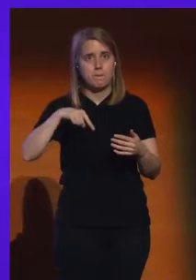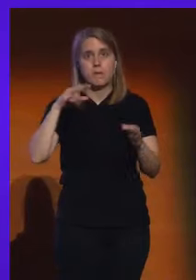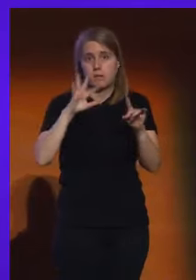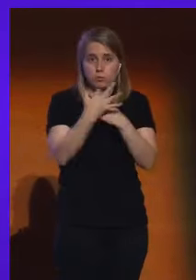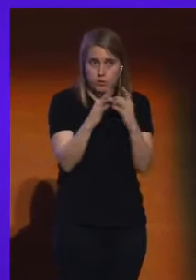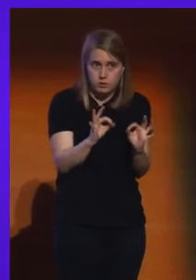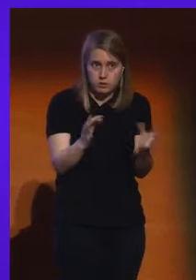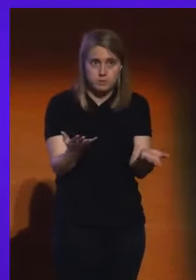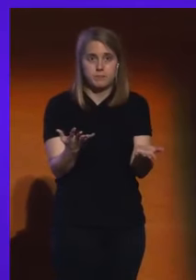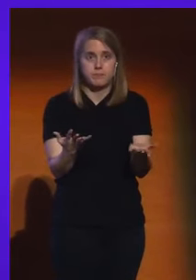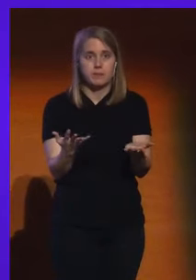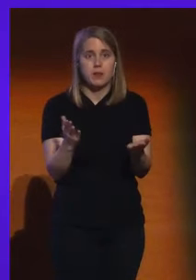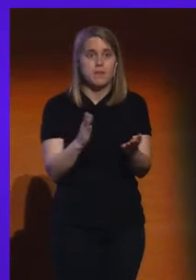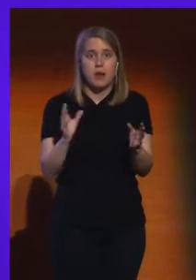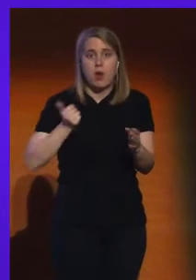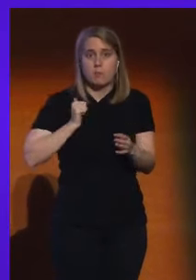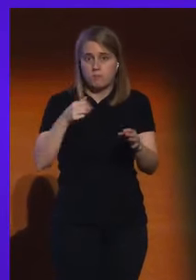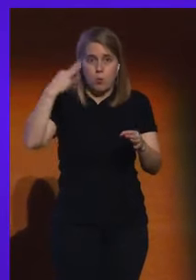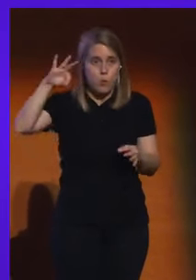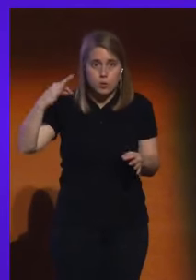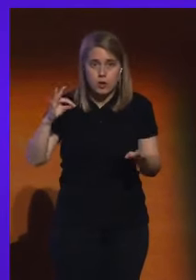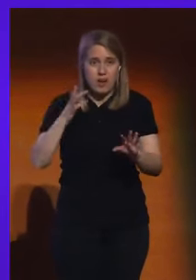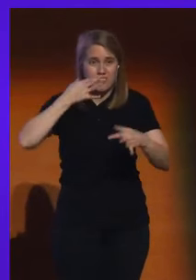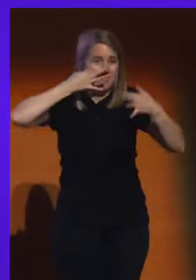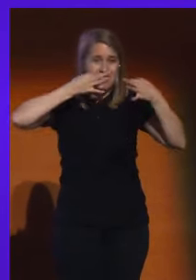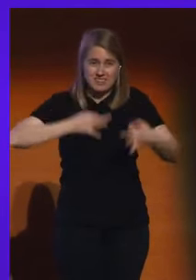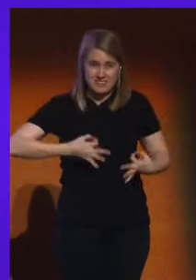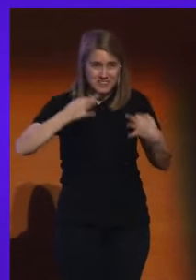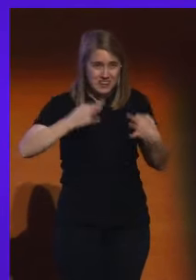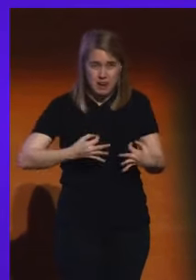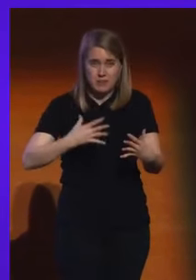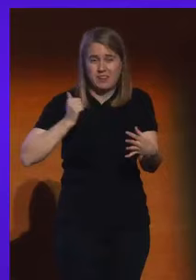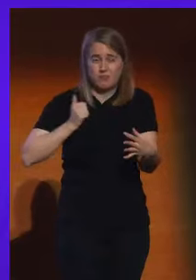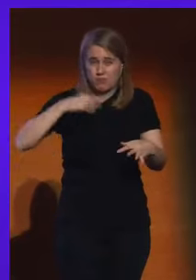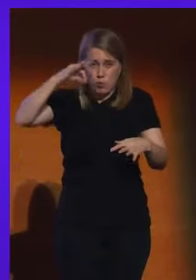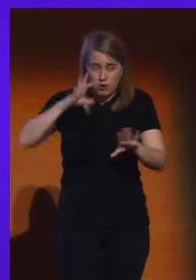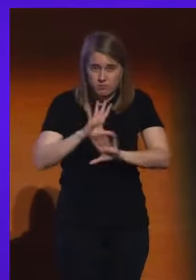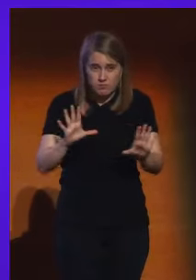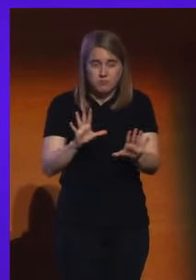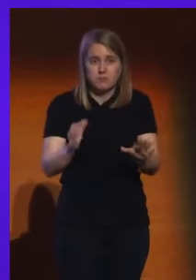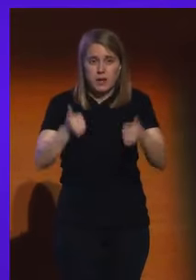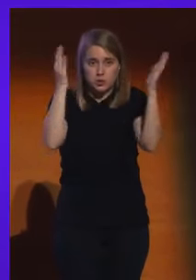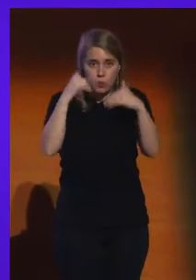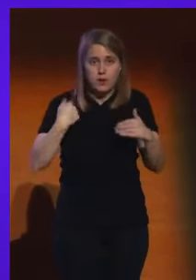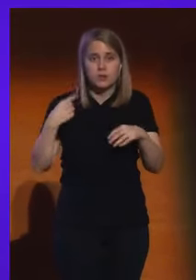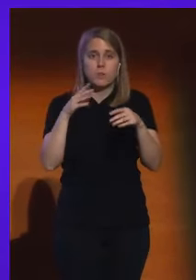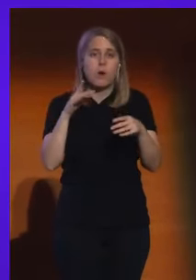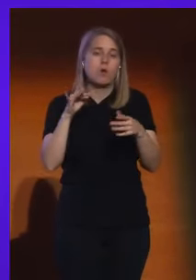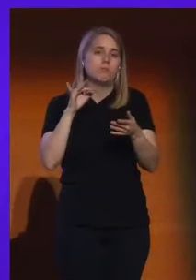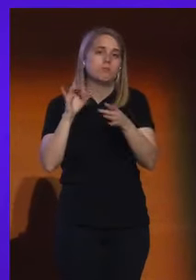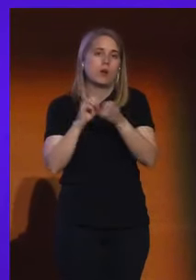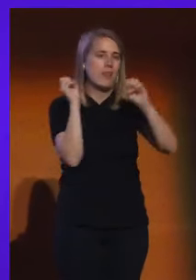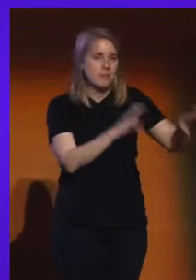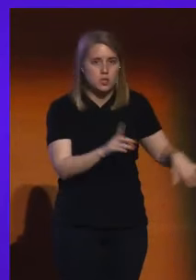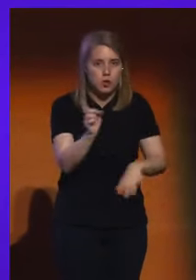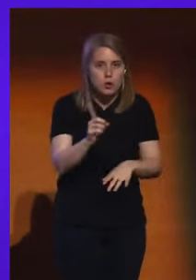que de eso se trataba, ¿no? Y que la única alternativa realmente disponible es no la Gran Dimisión, sino